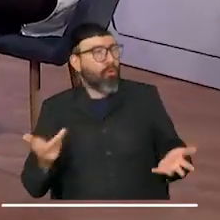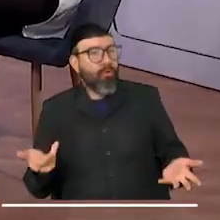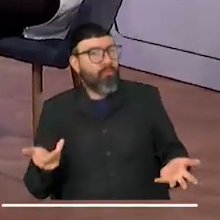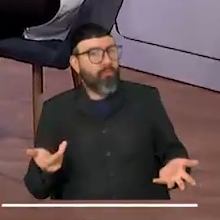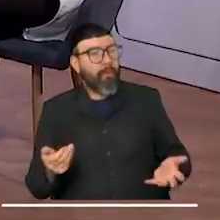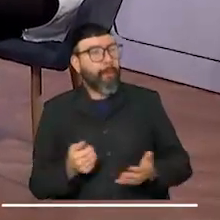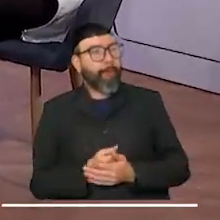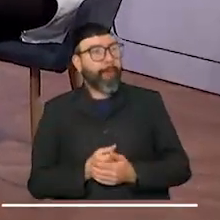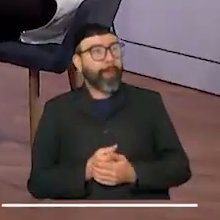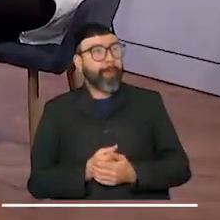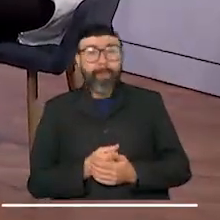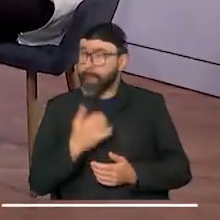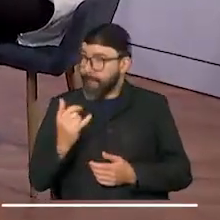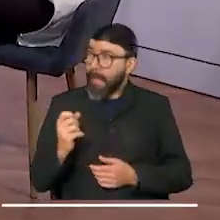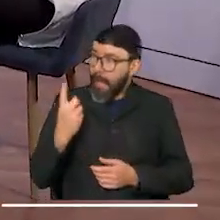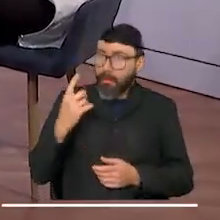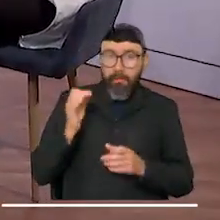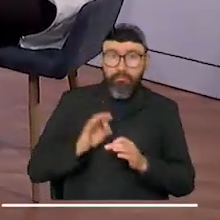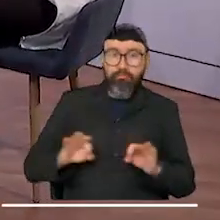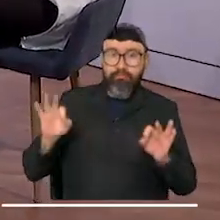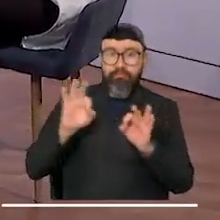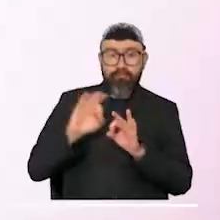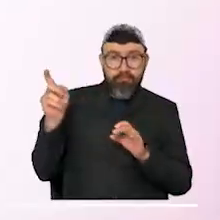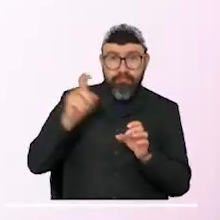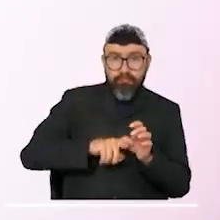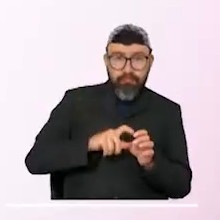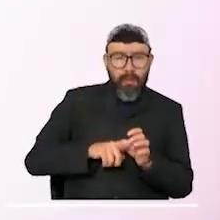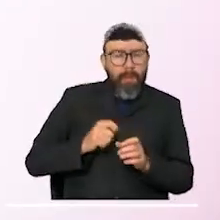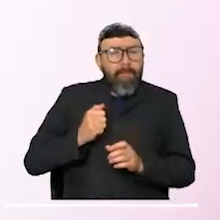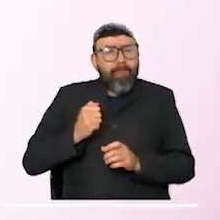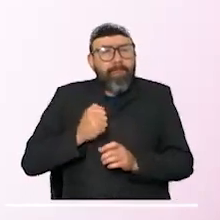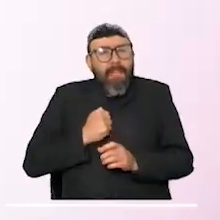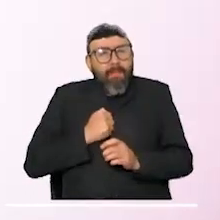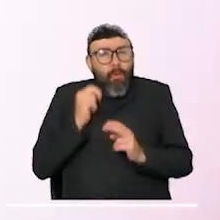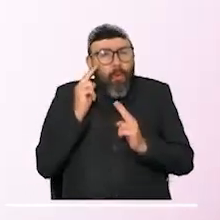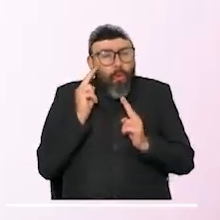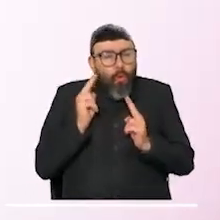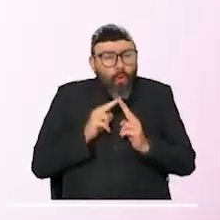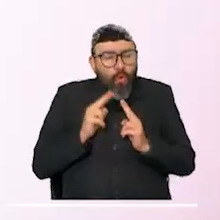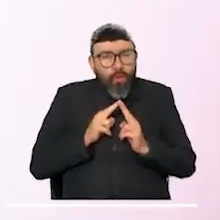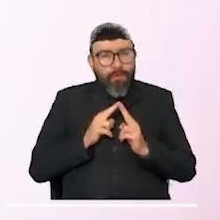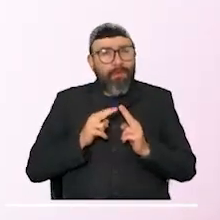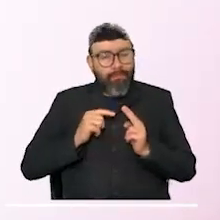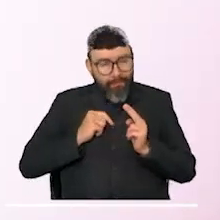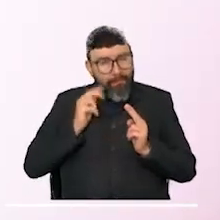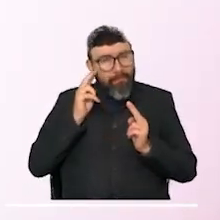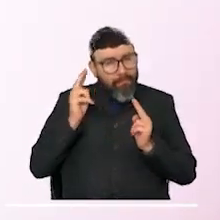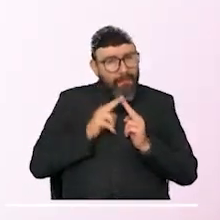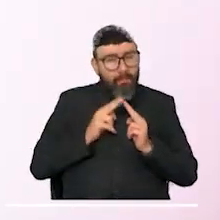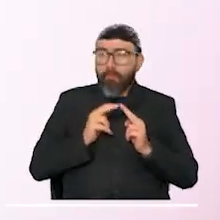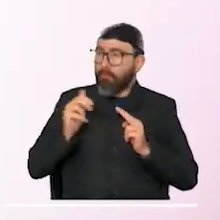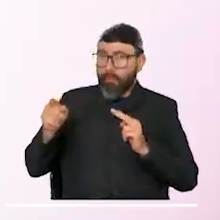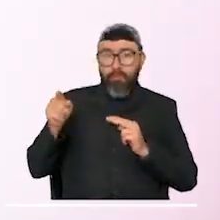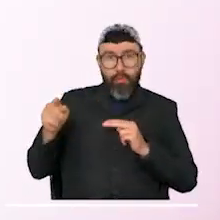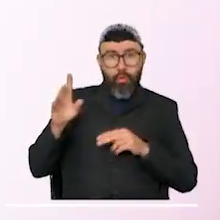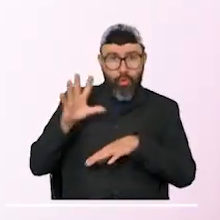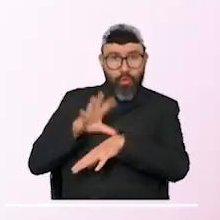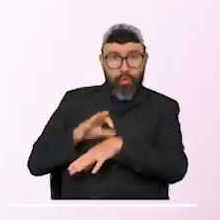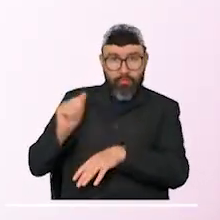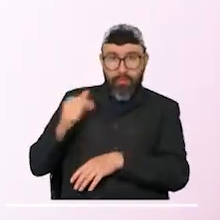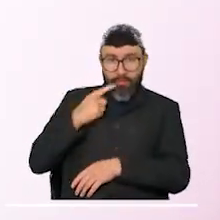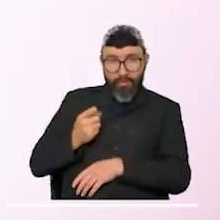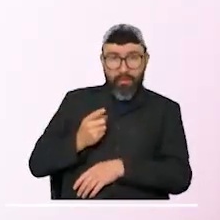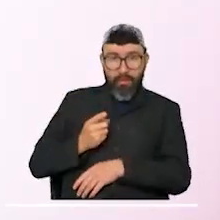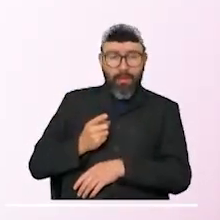la problemática importante y todo lo que tiene que ver con ese auto reconocimiento y auto observarse incluso la doctora lo acaba de comentar yo